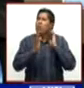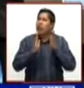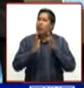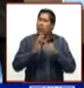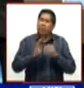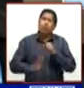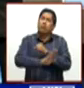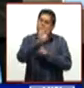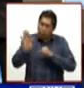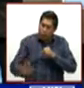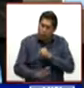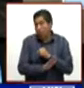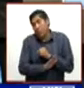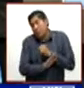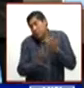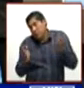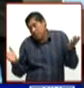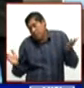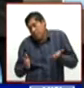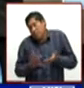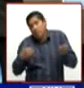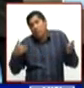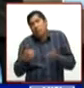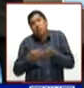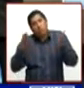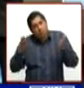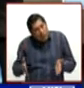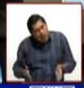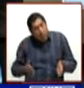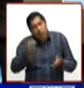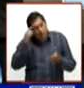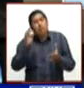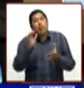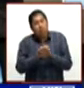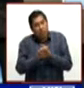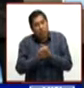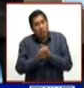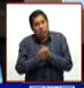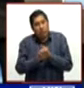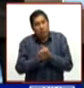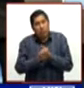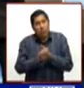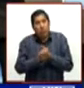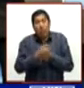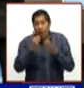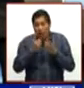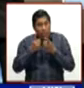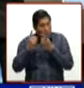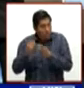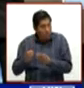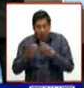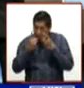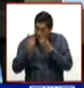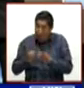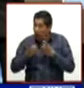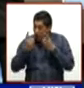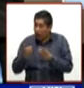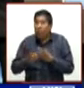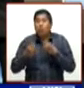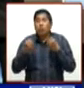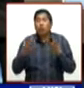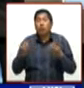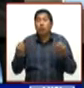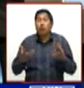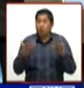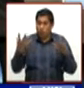seguridad. Bueno, si todavía los vecinos pues creen esta palabra, porque las denuncias constantes en realidad que se